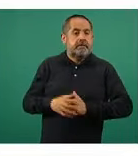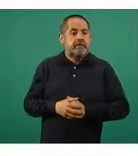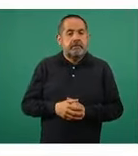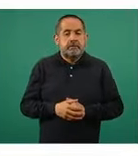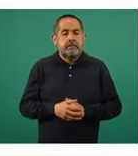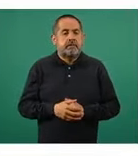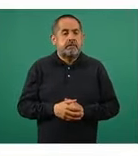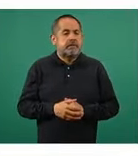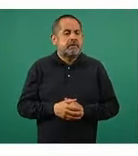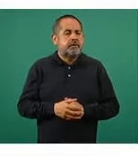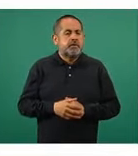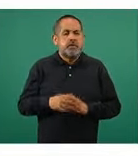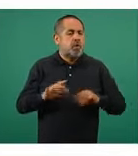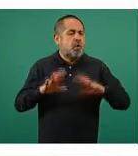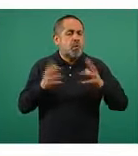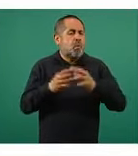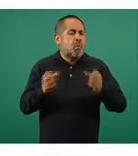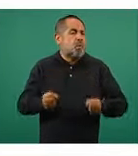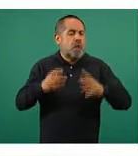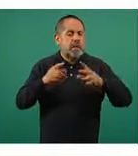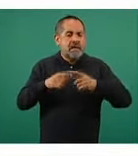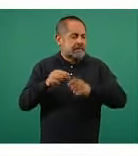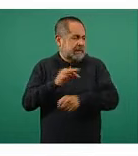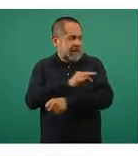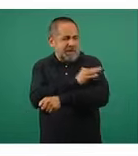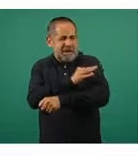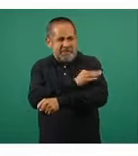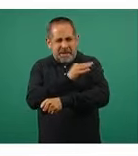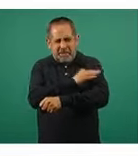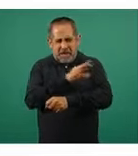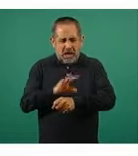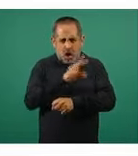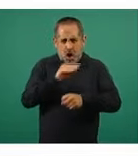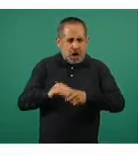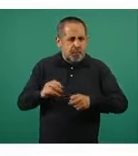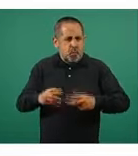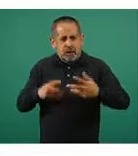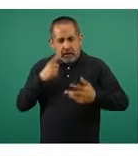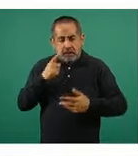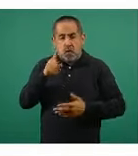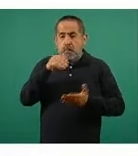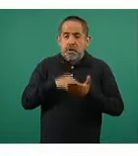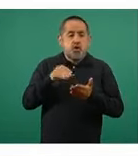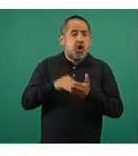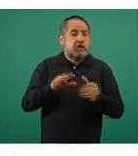cantidad acumulada de todas las dosis que hasta el momento se han aplicado,